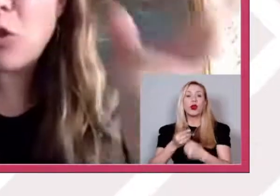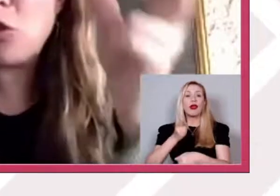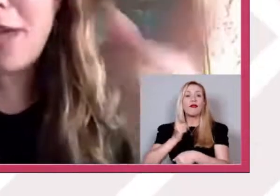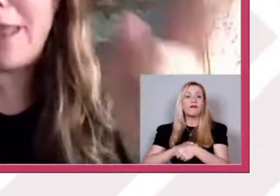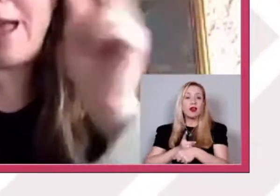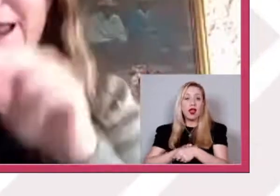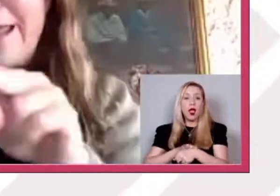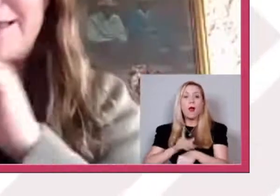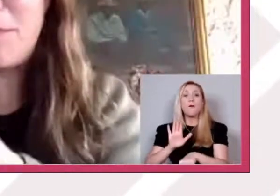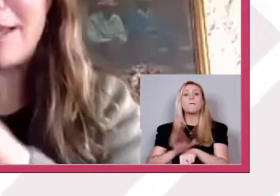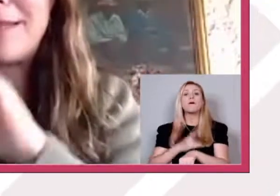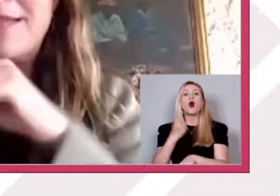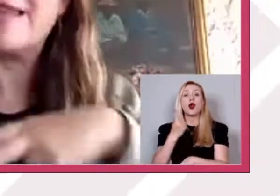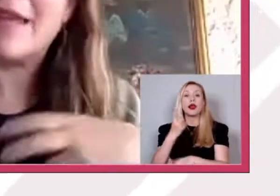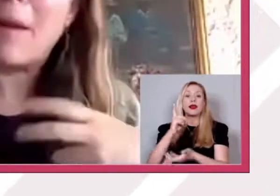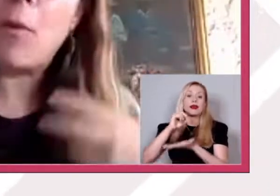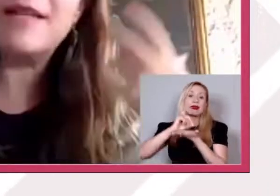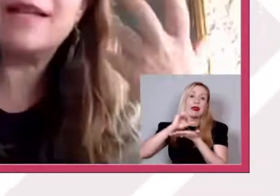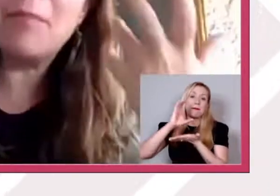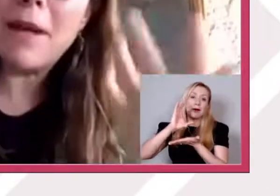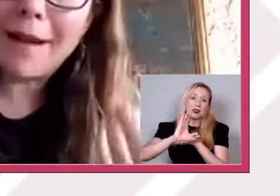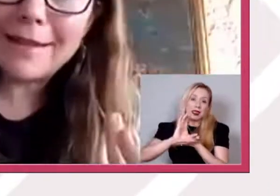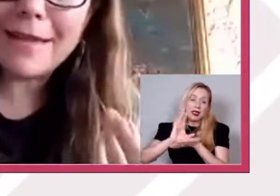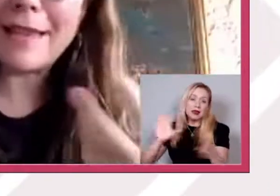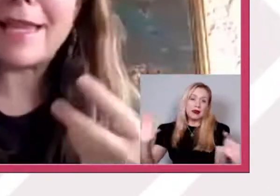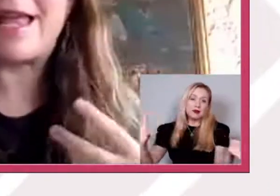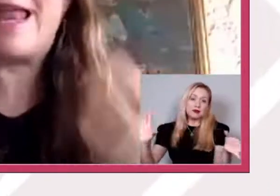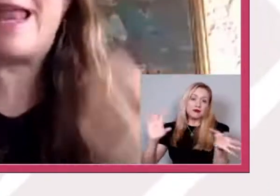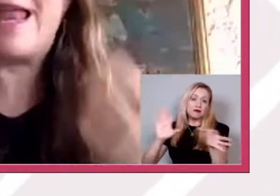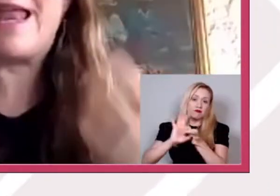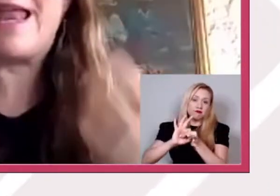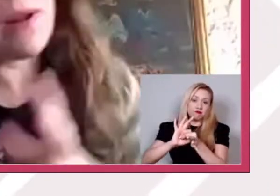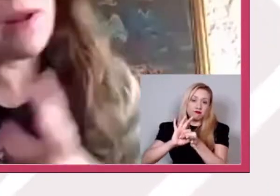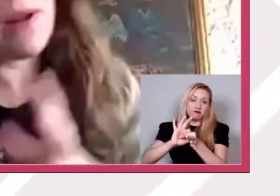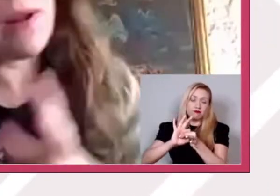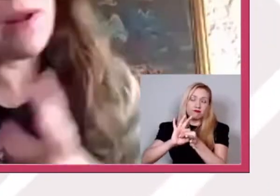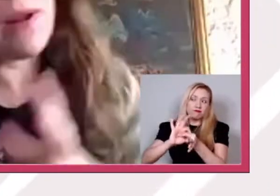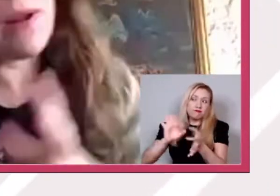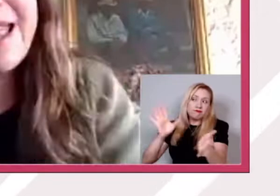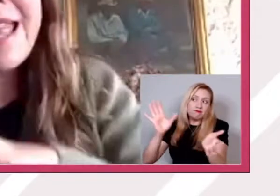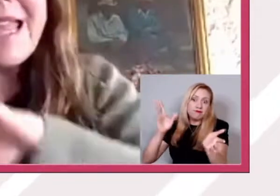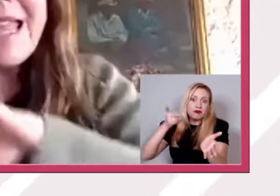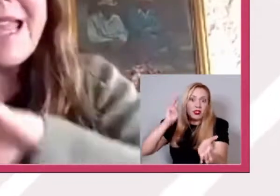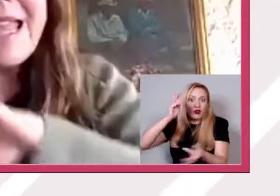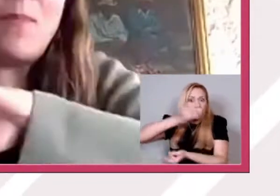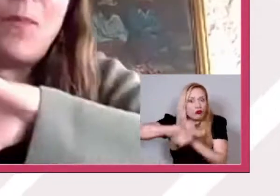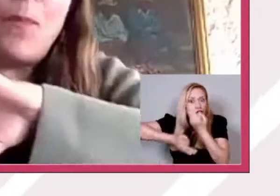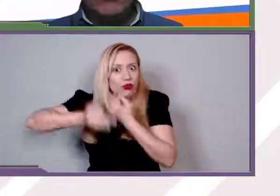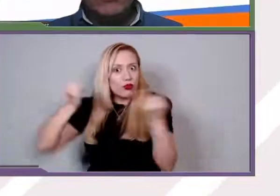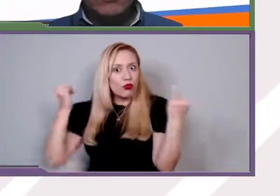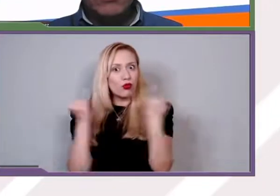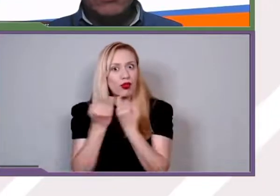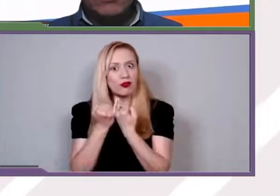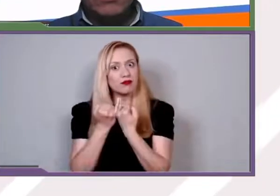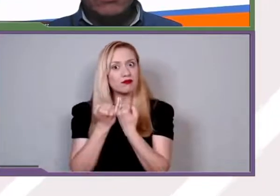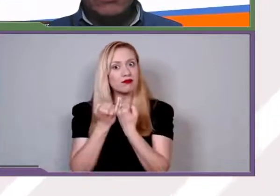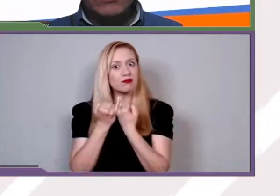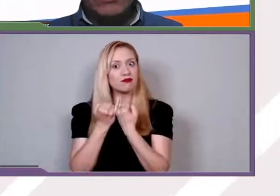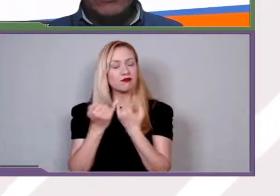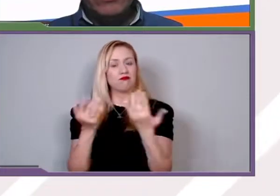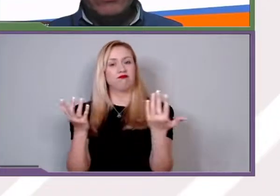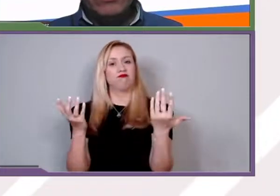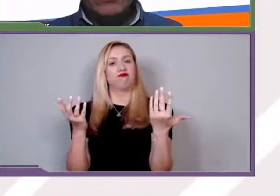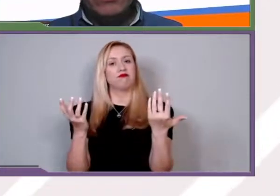está asociada a la discapacidad que puede ser prevaleciente en la mayoría, pero no en todas, pues volvemos a caer en